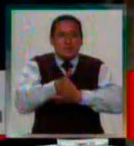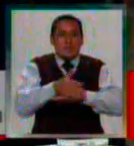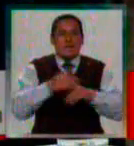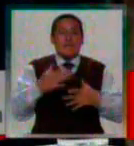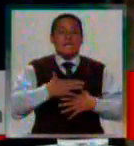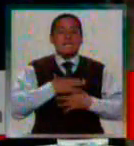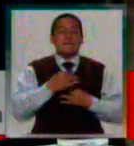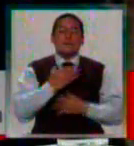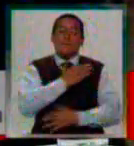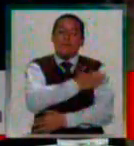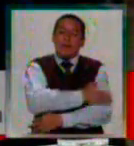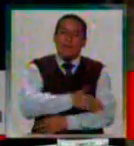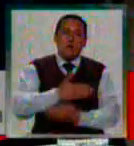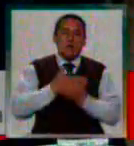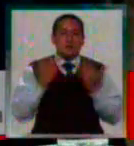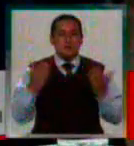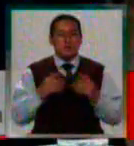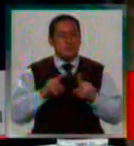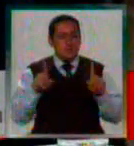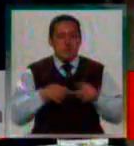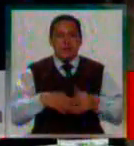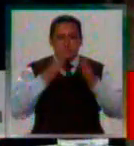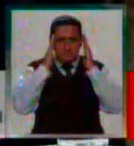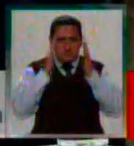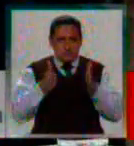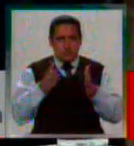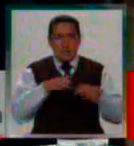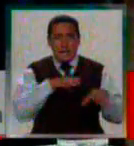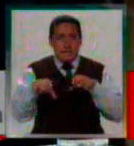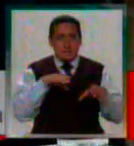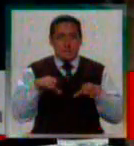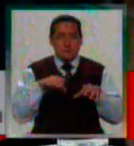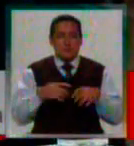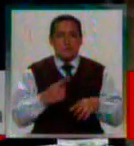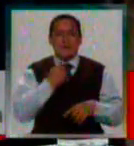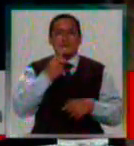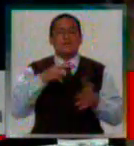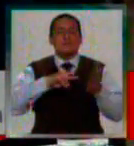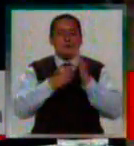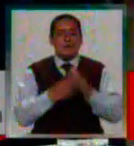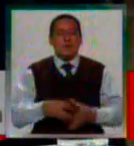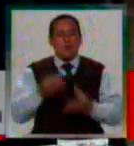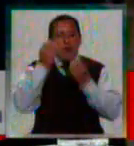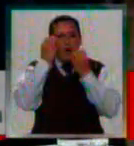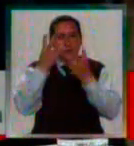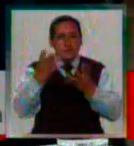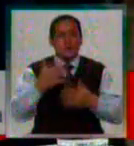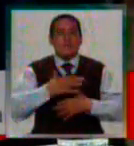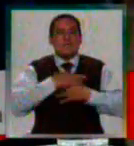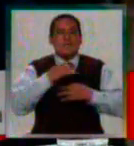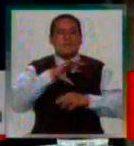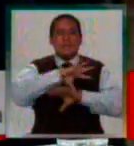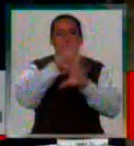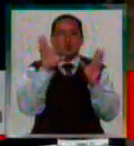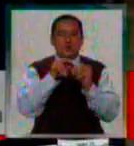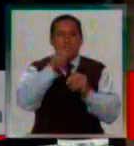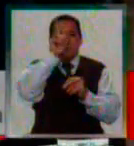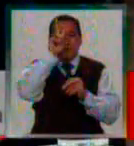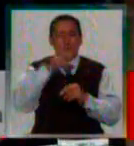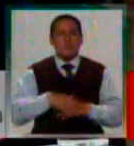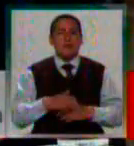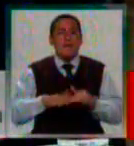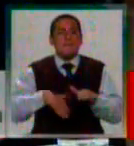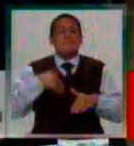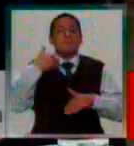intereses particulares las acciones que tomamos son acciones que van eh obedeciendo el interés nacional eh vamos